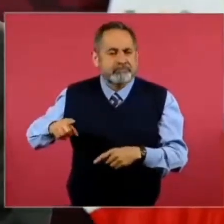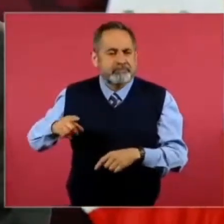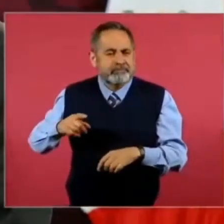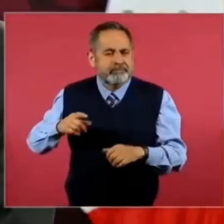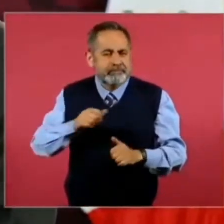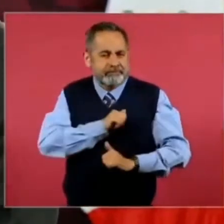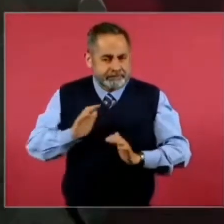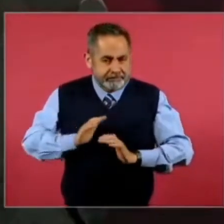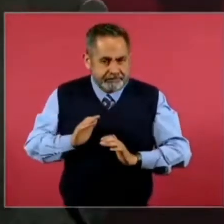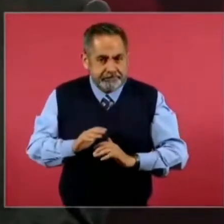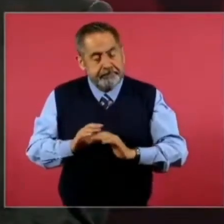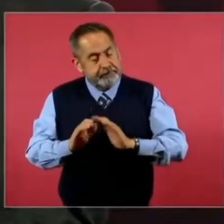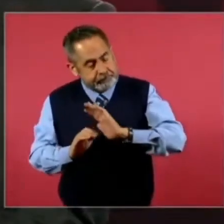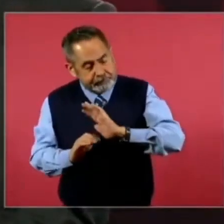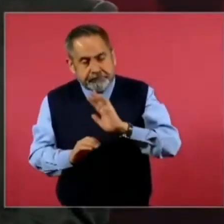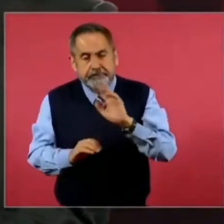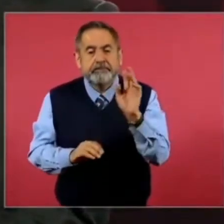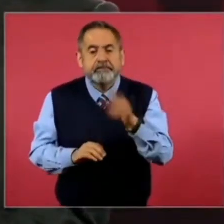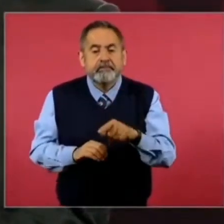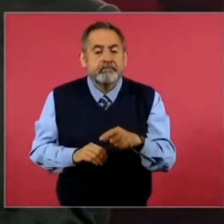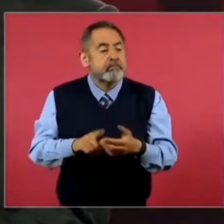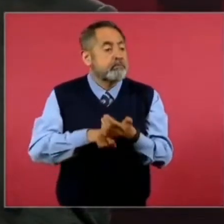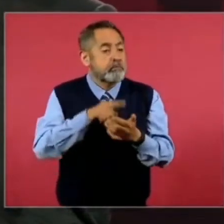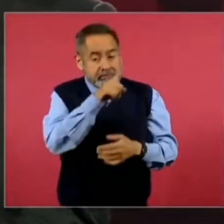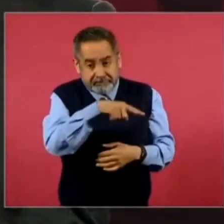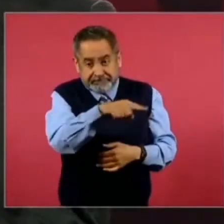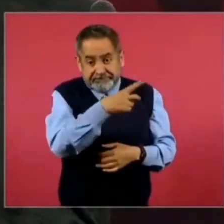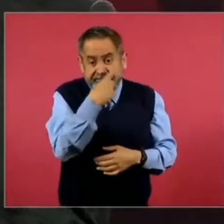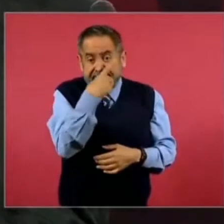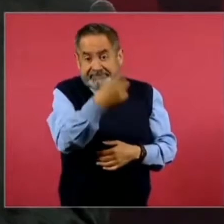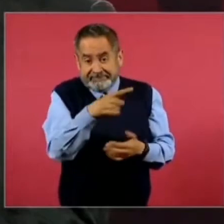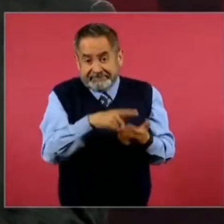Sin embargo, sostienen